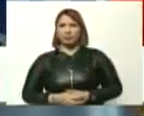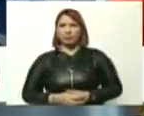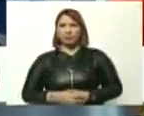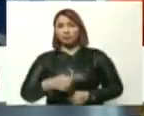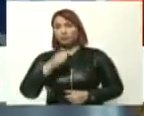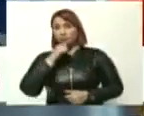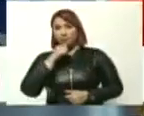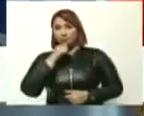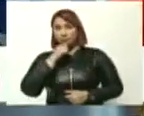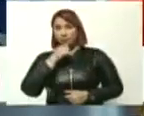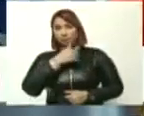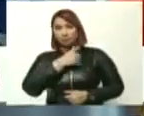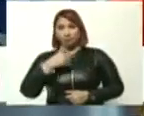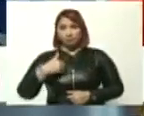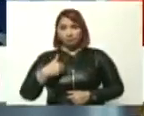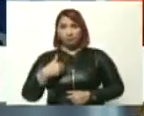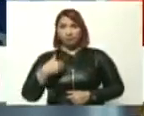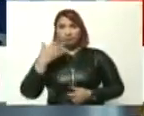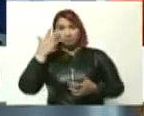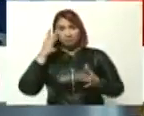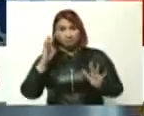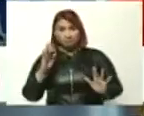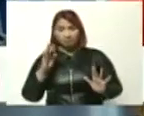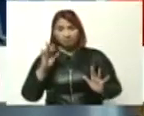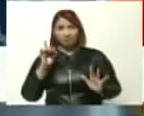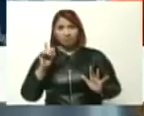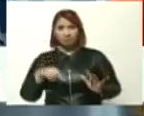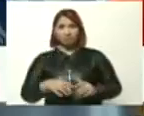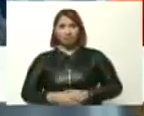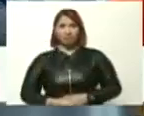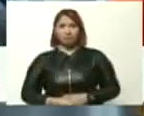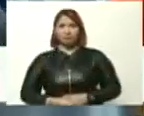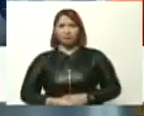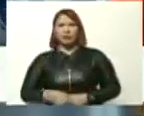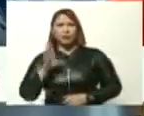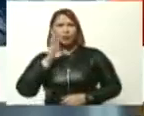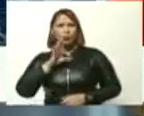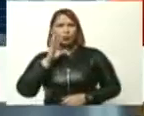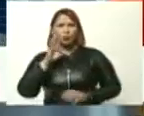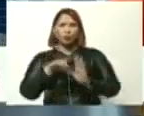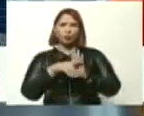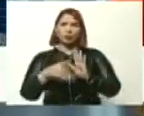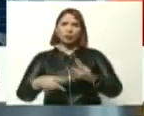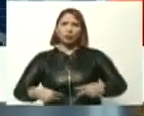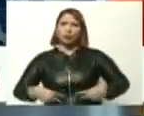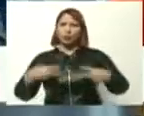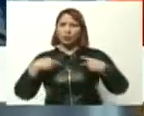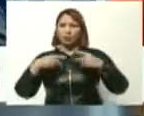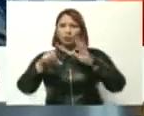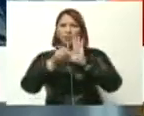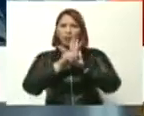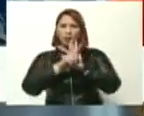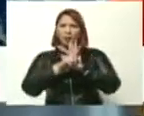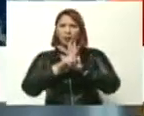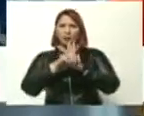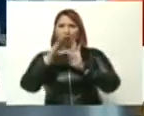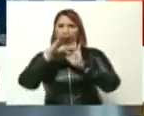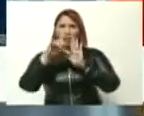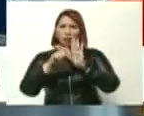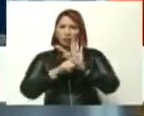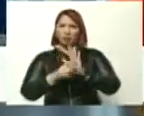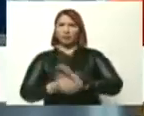pretenda delinquir y mancillar los derechos humanos, la ley, la